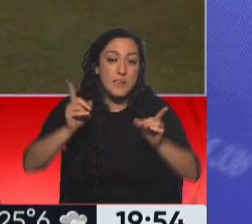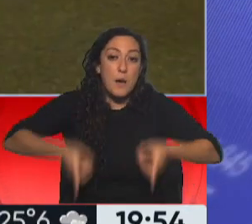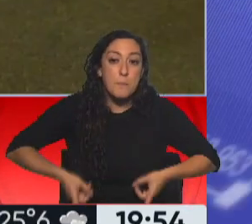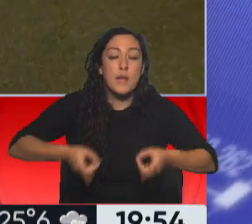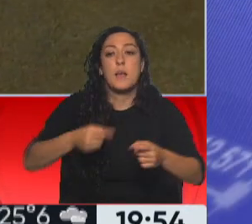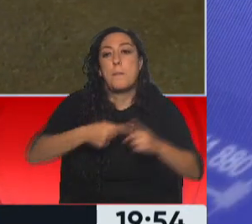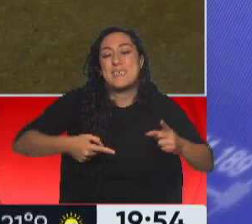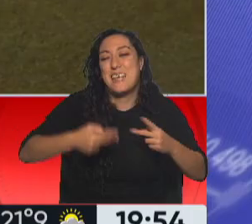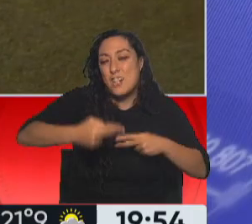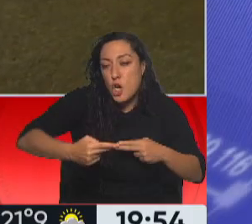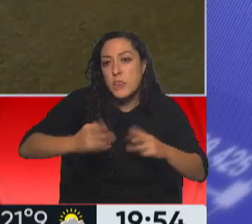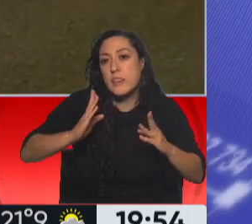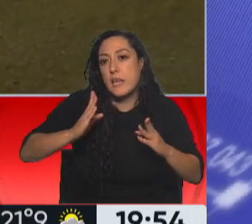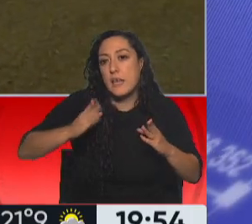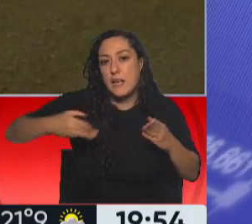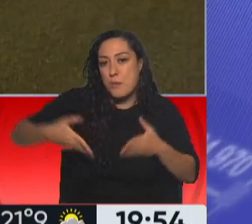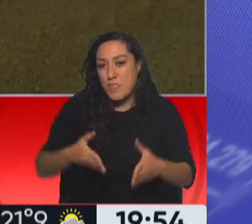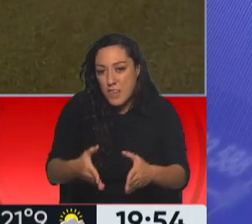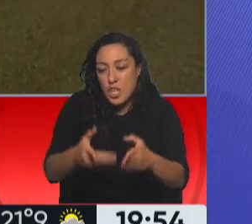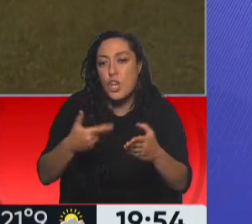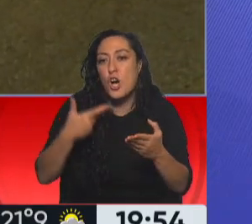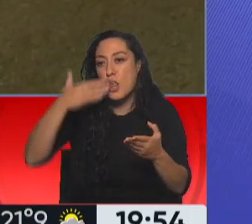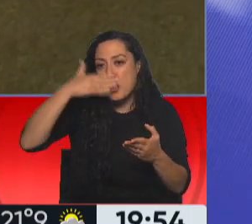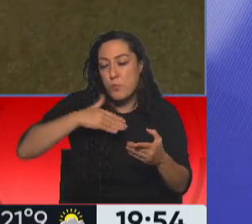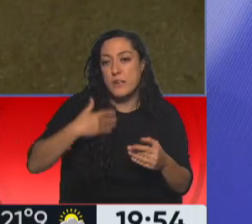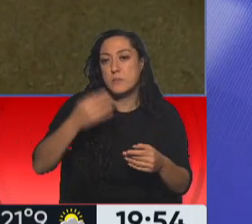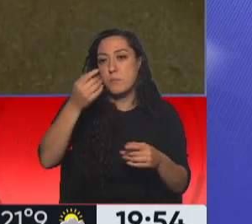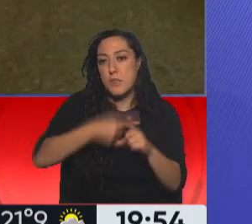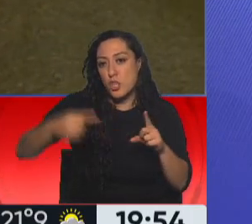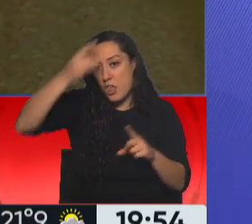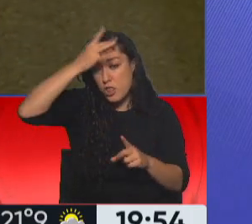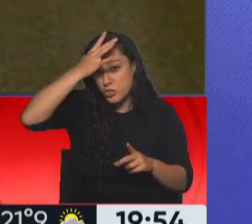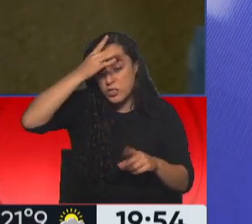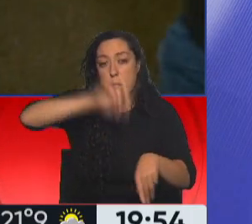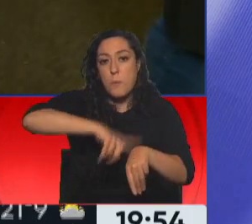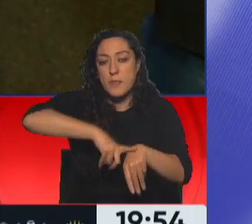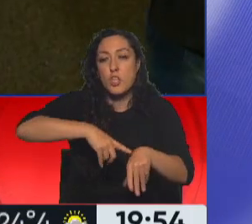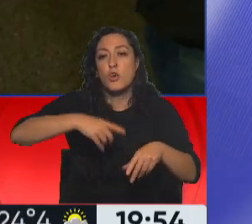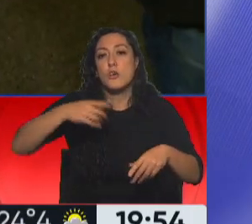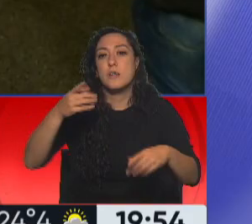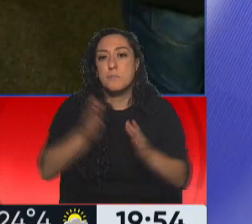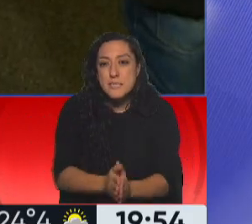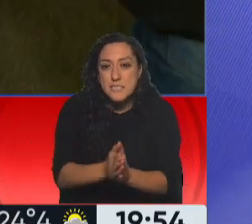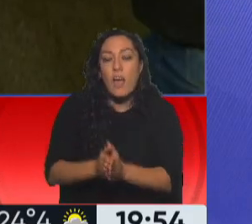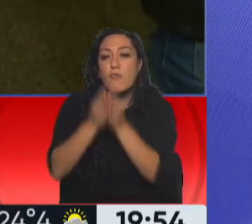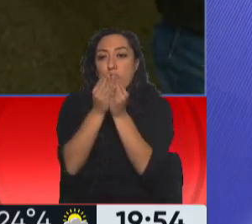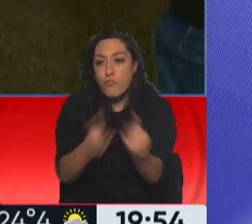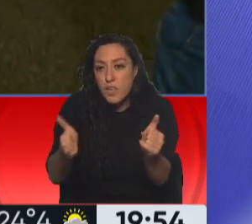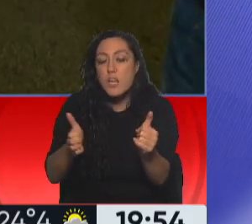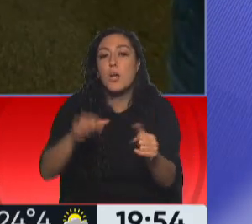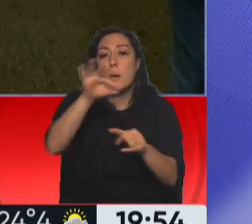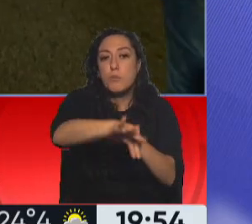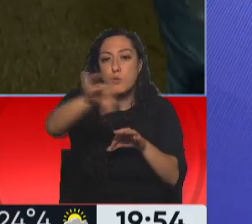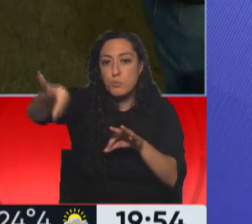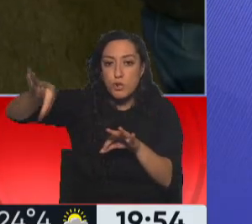cortes parciales a lo largo del recorrido que comenzará después de las 12 del mediodía, cuando haya finalizado la ceremonia, en los distintos